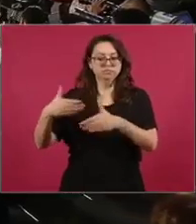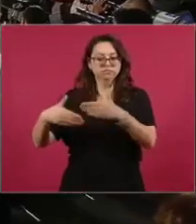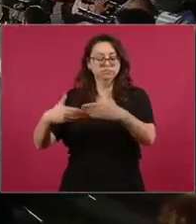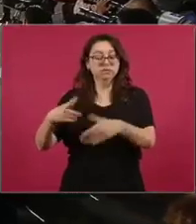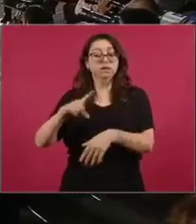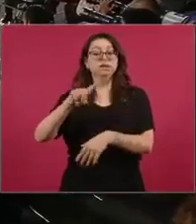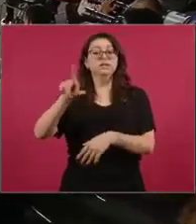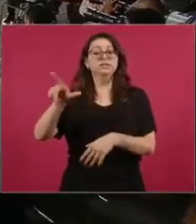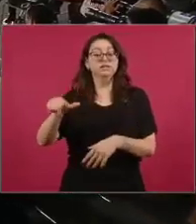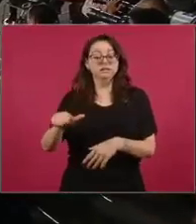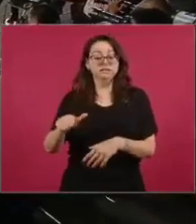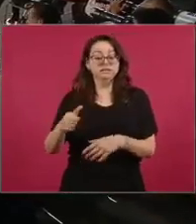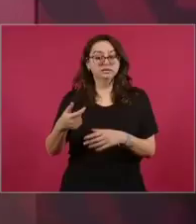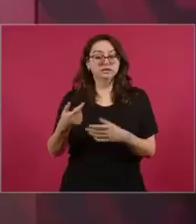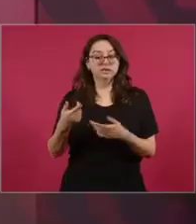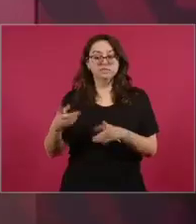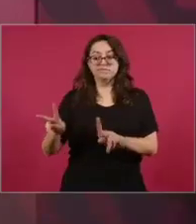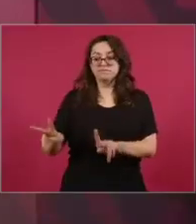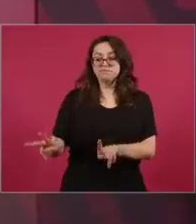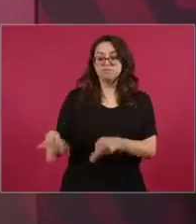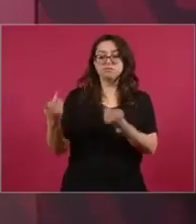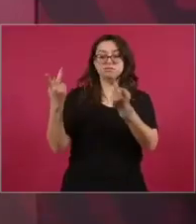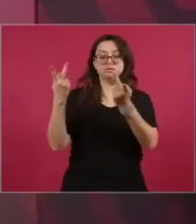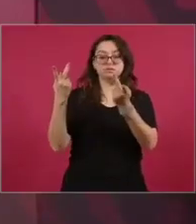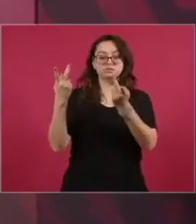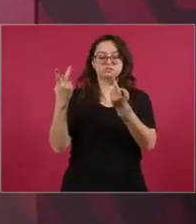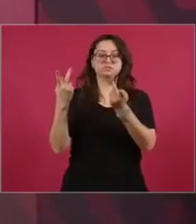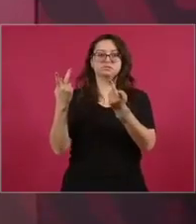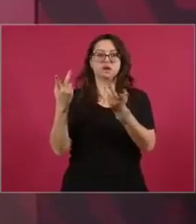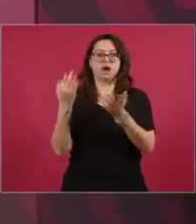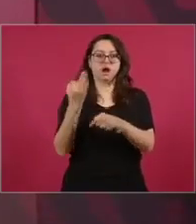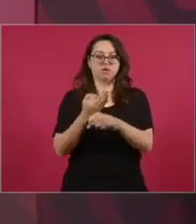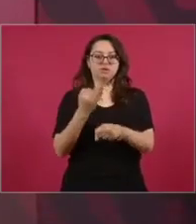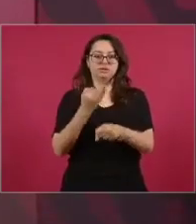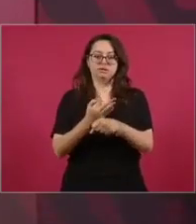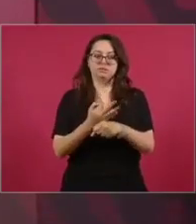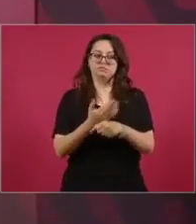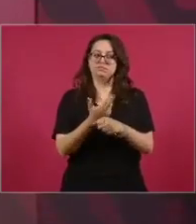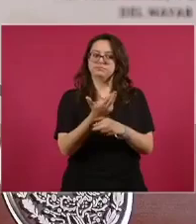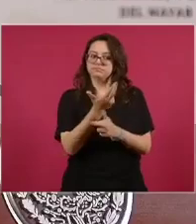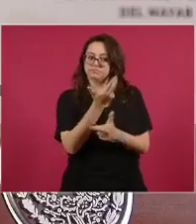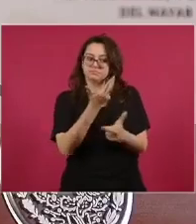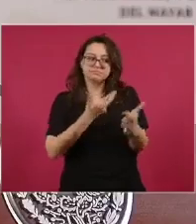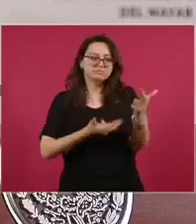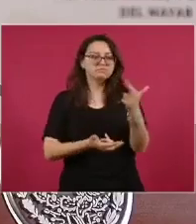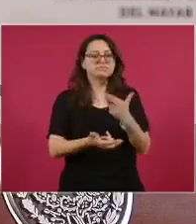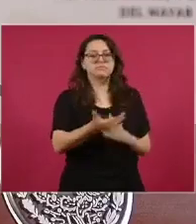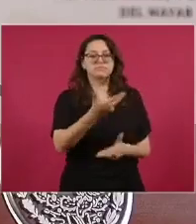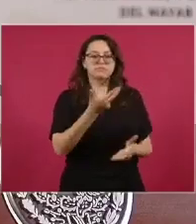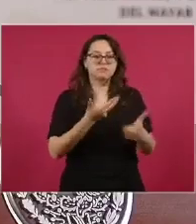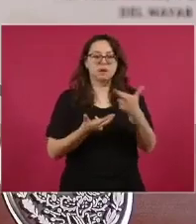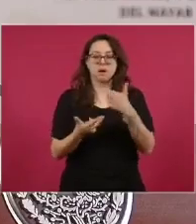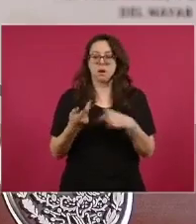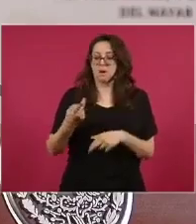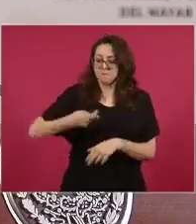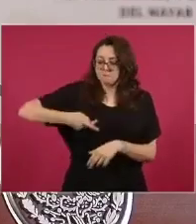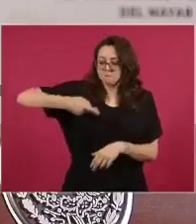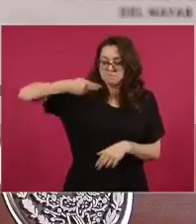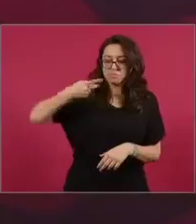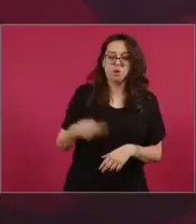industria eléctrica. Entonces es muy simbólico el que se vaya a esa